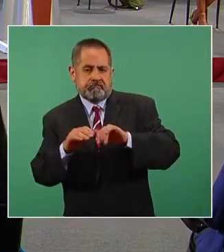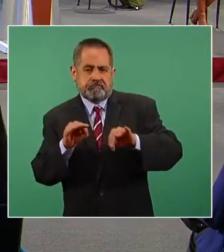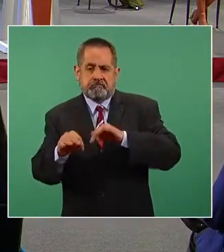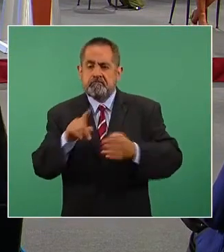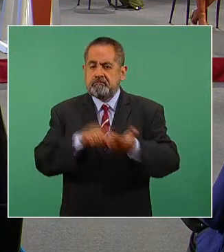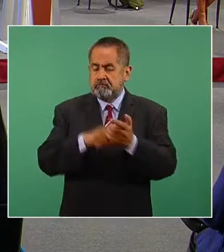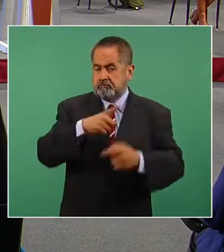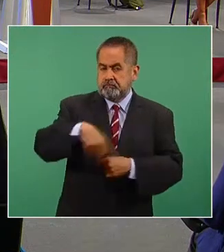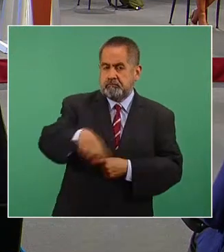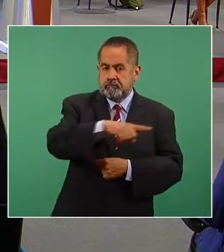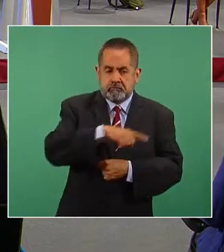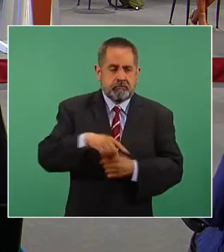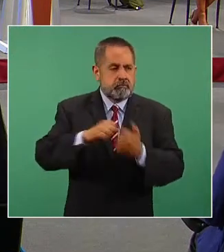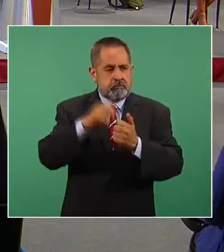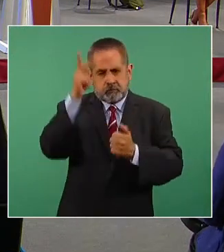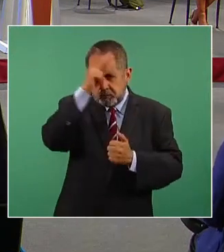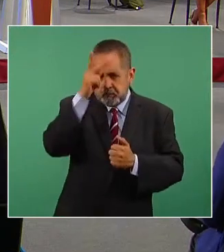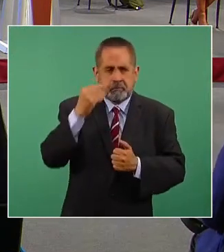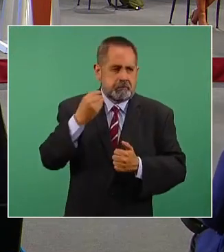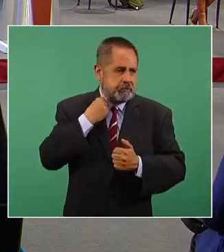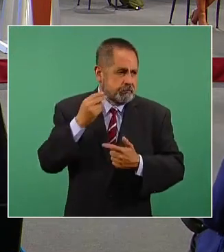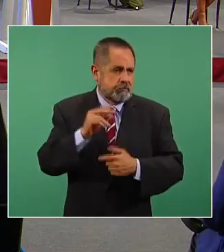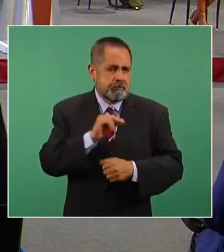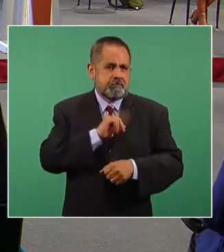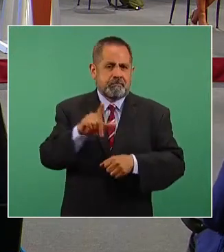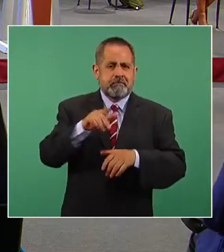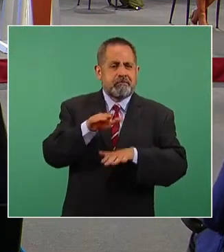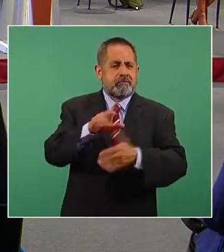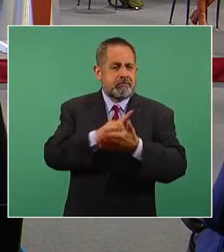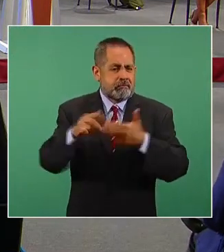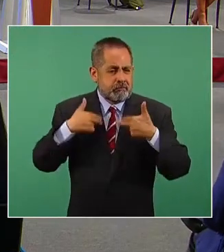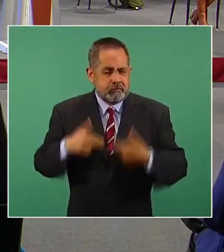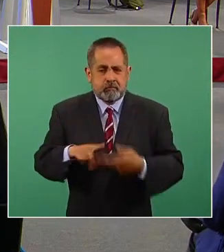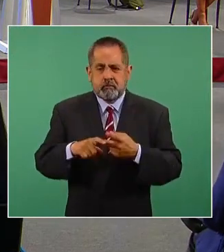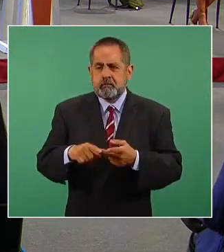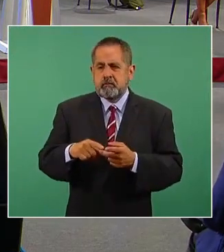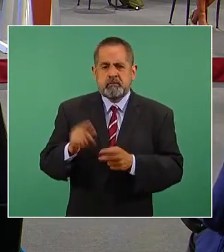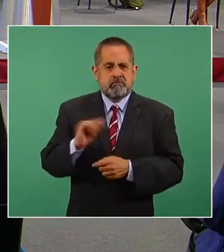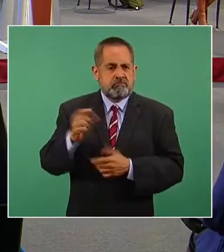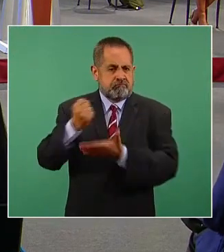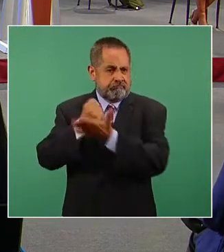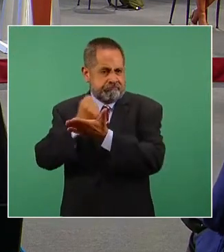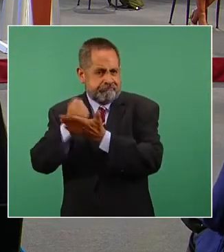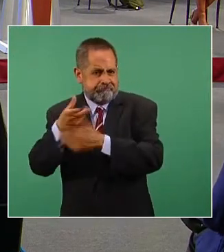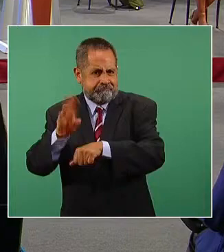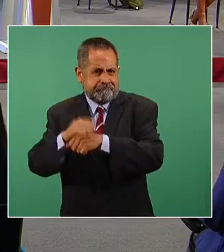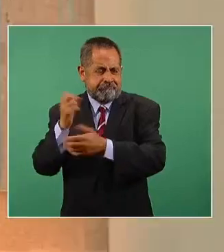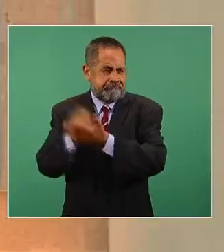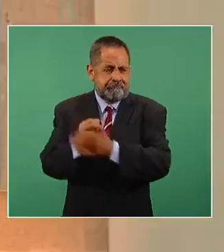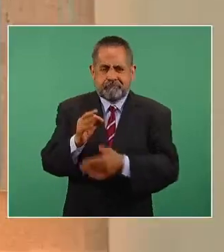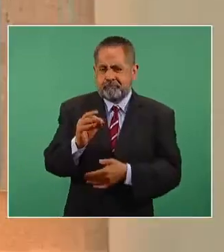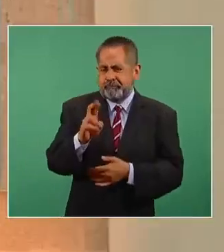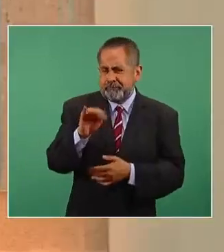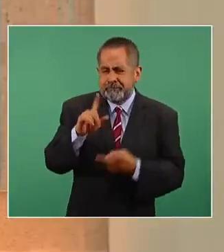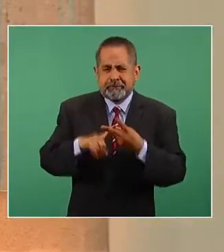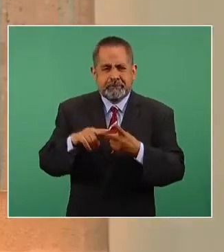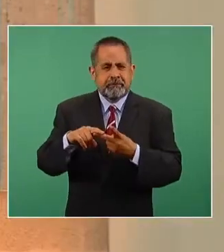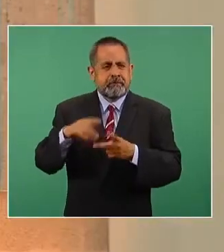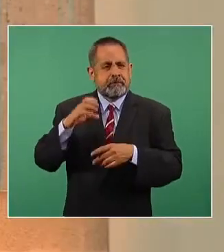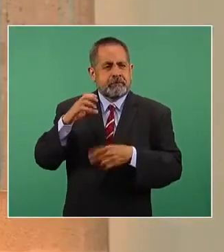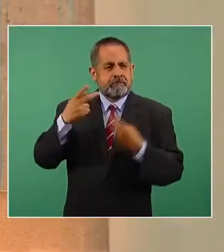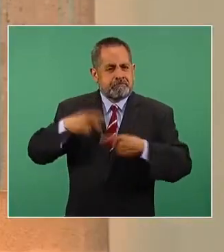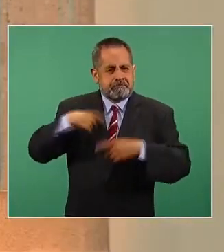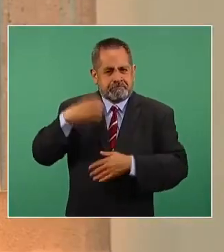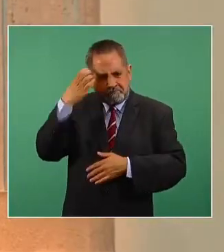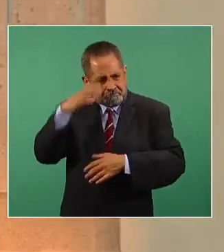mujeres, psicólogas, especialistas en derechos humanos, peritas y peritos, trabajadores sociales, forenses, criminólogos,